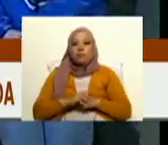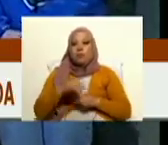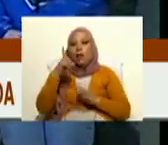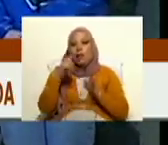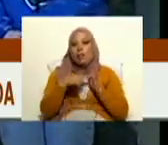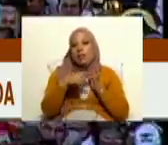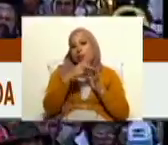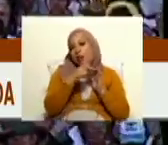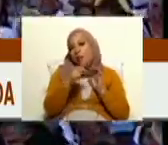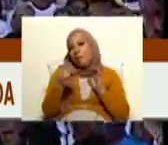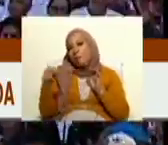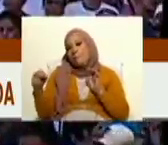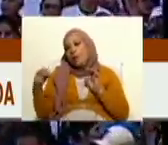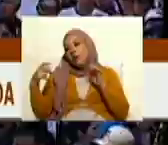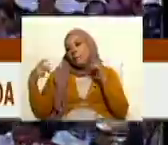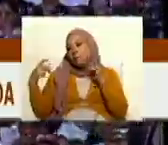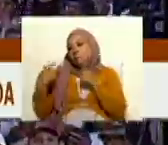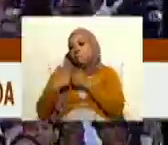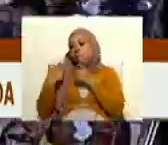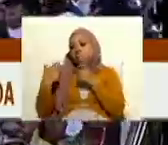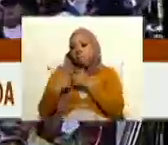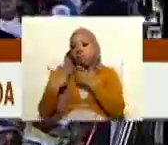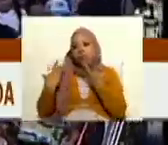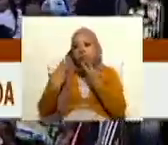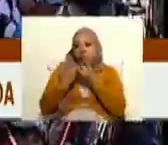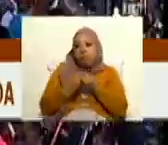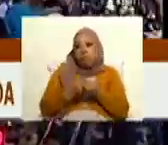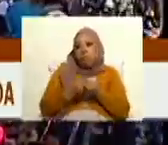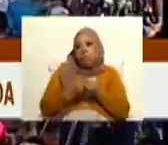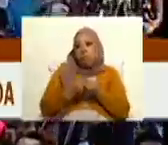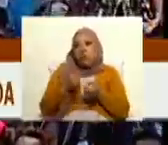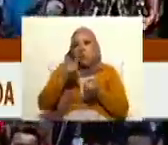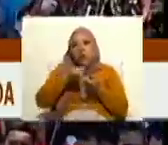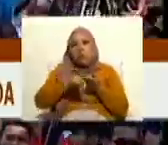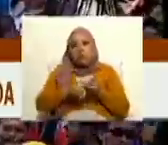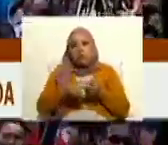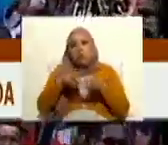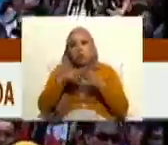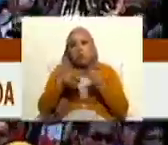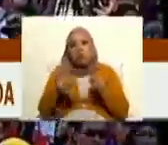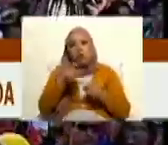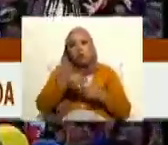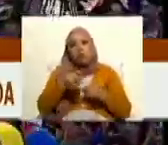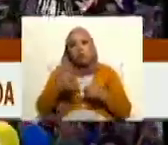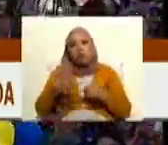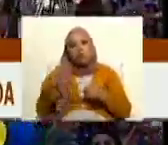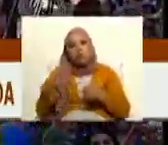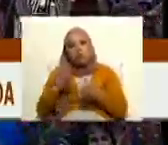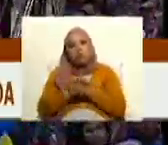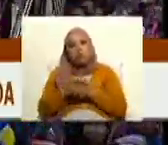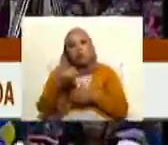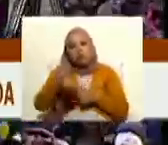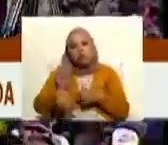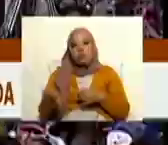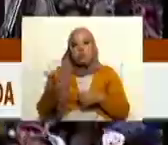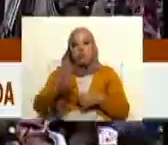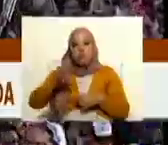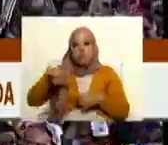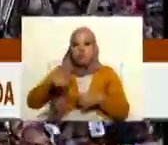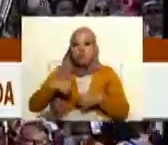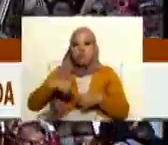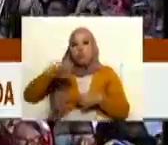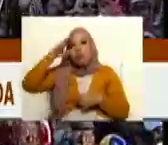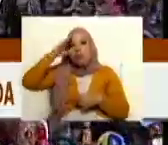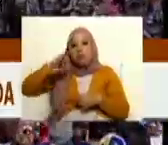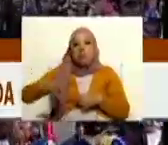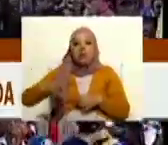¿verdad? Mil una. Su esposa, a todos los compañeros y compañeras que están acá, nuestra Fuerza Armada